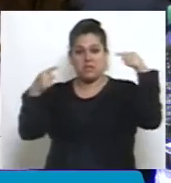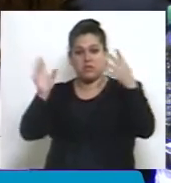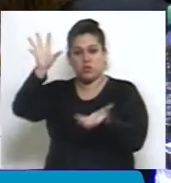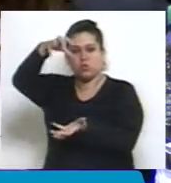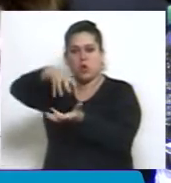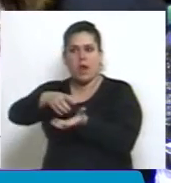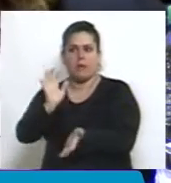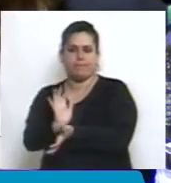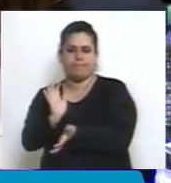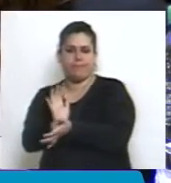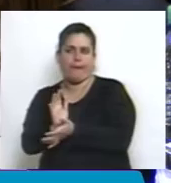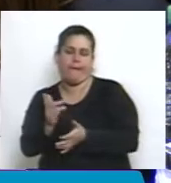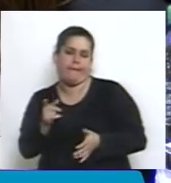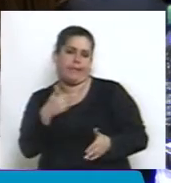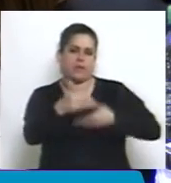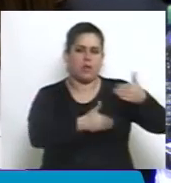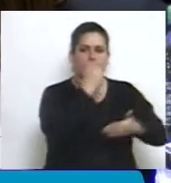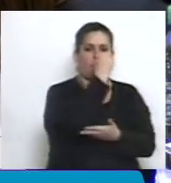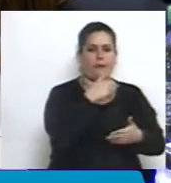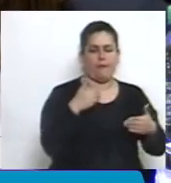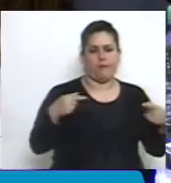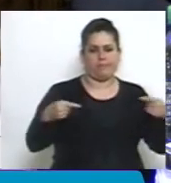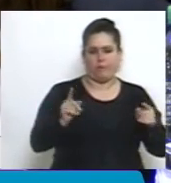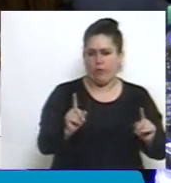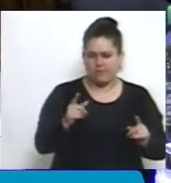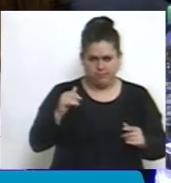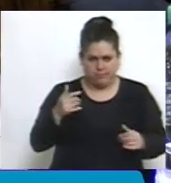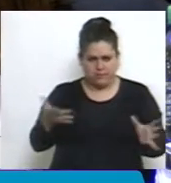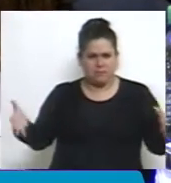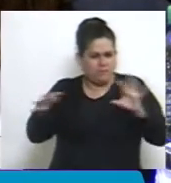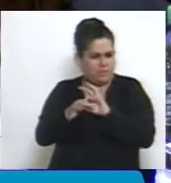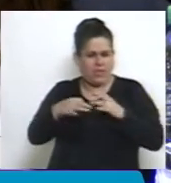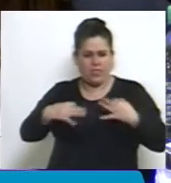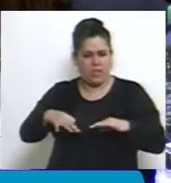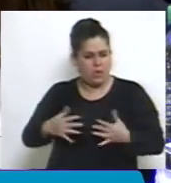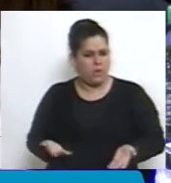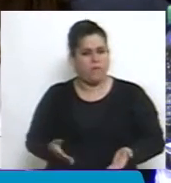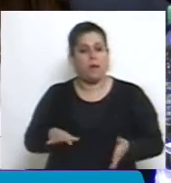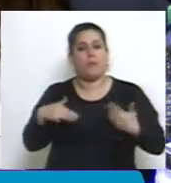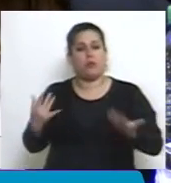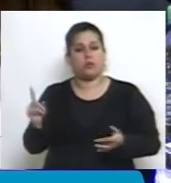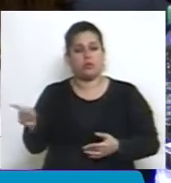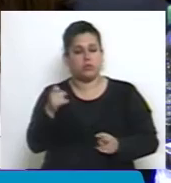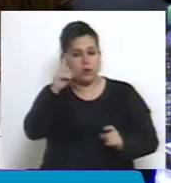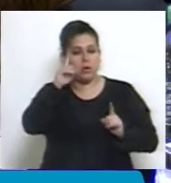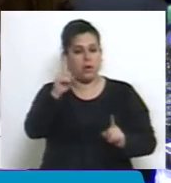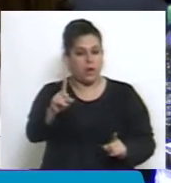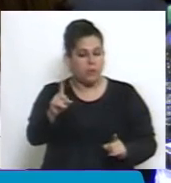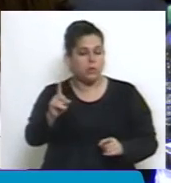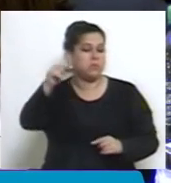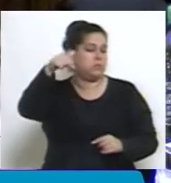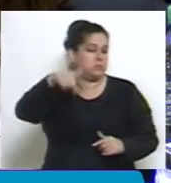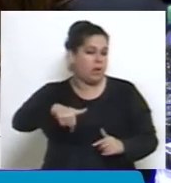son ajenas al desarrollo económico. Por lo tanto, creemos que esta